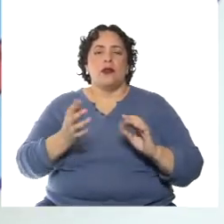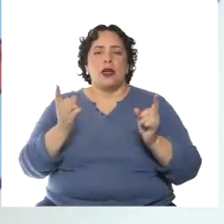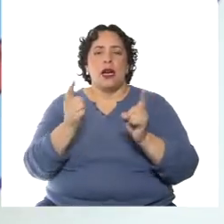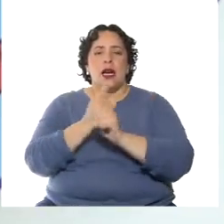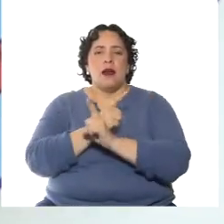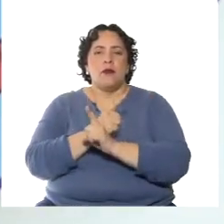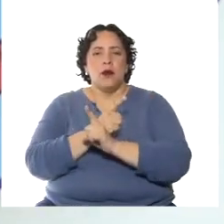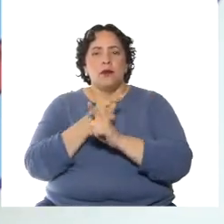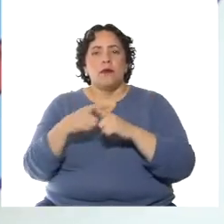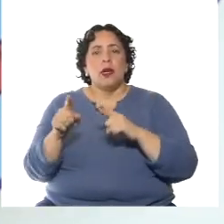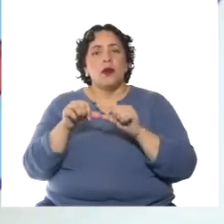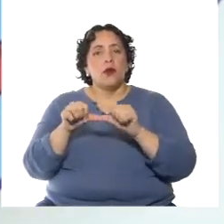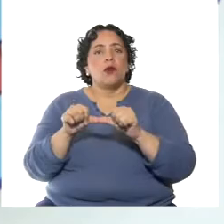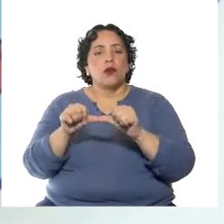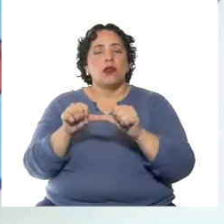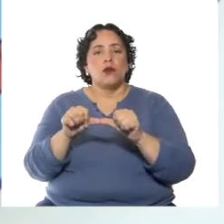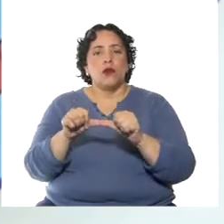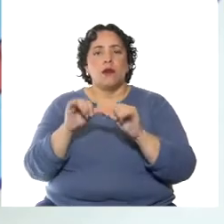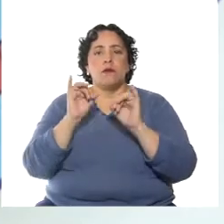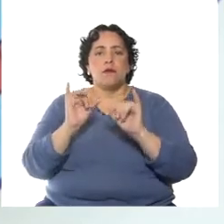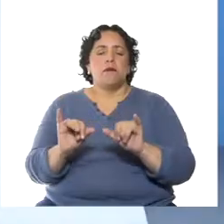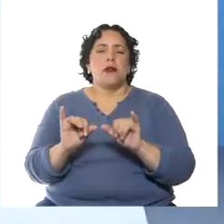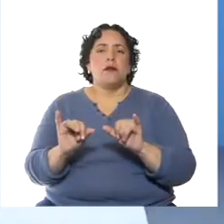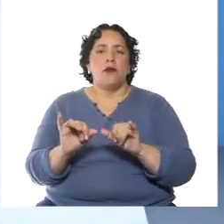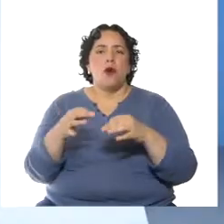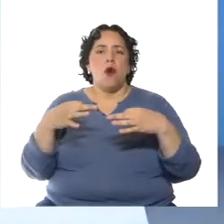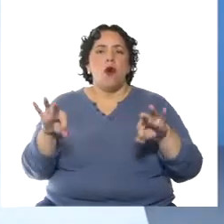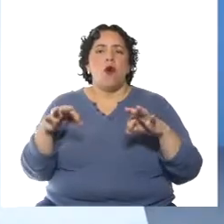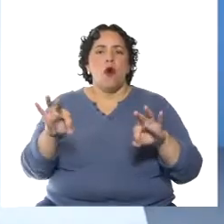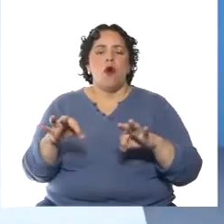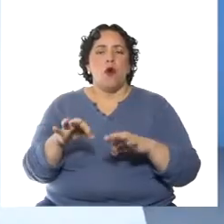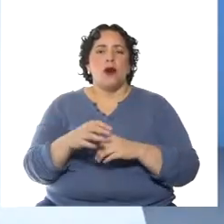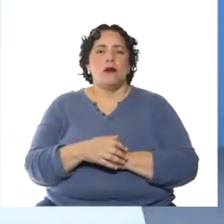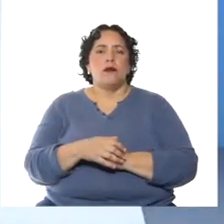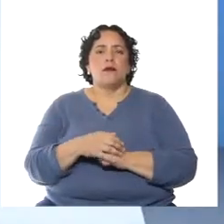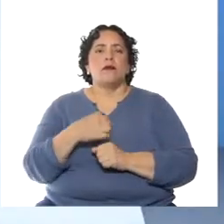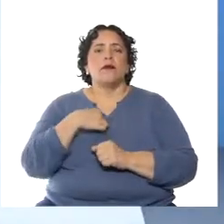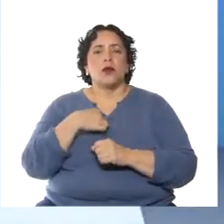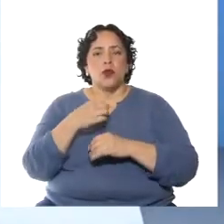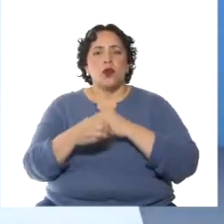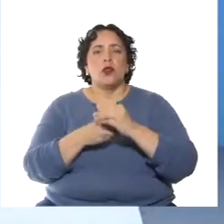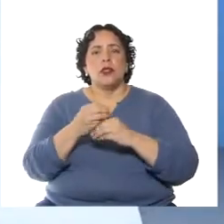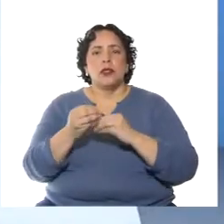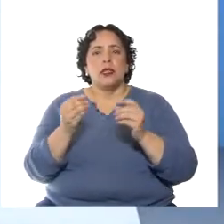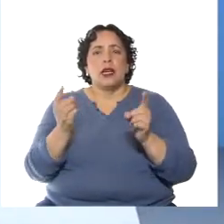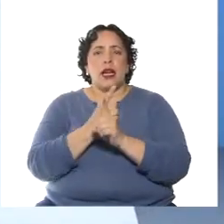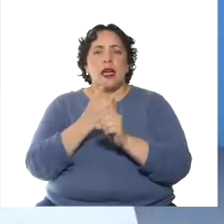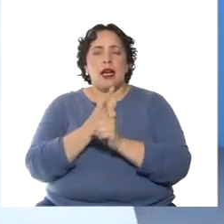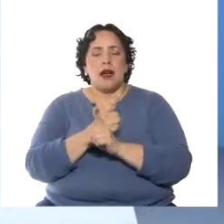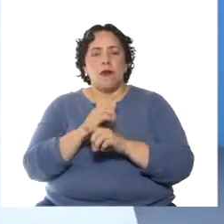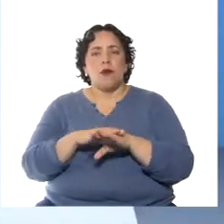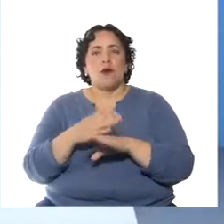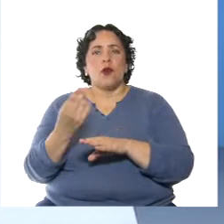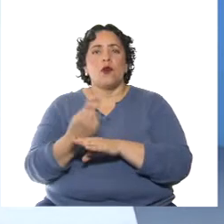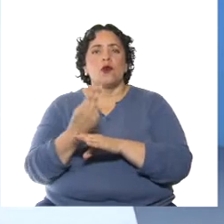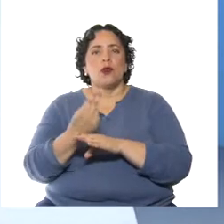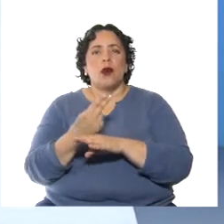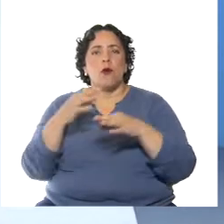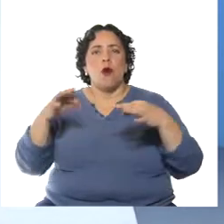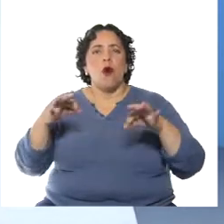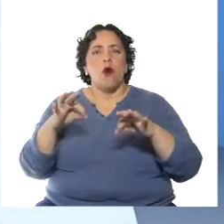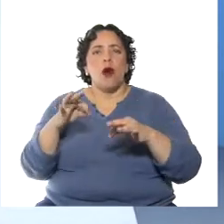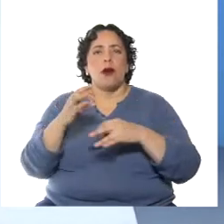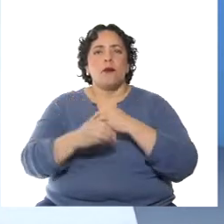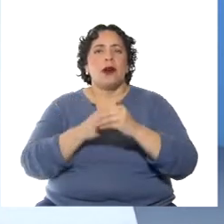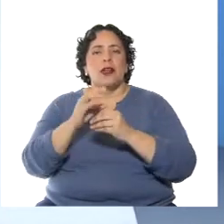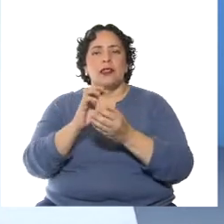que cambió, pero sigue siendo hoja. Sí, yo hice hoja de papel. Yo hice mucho ese cambio, Heiler, cuando estaba en la escuela, porque utilizamos las hojas para hacer